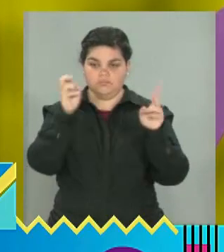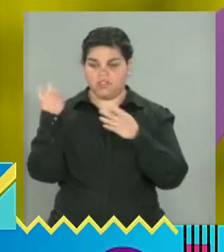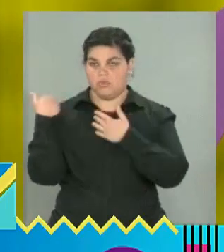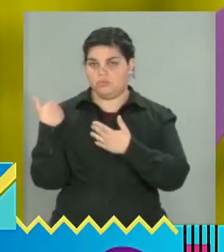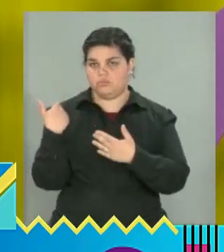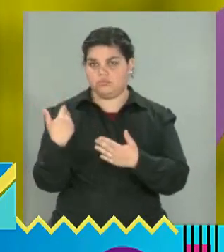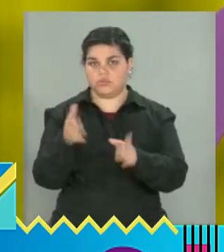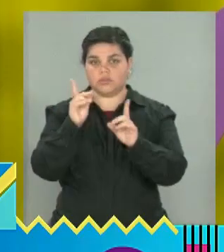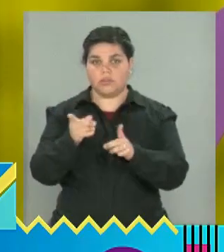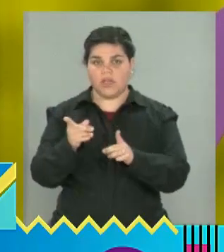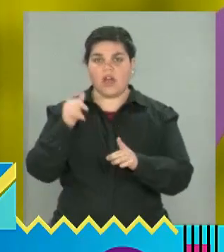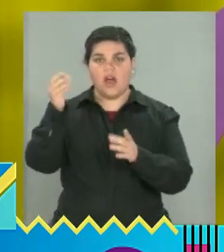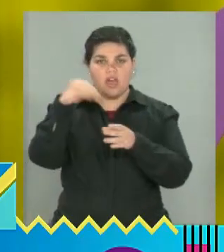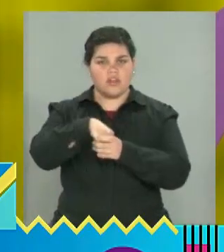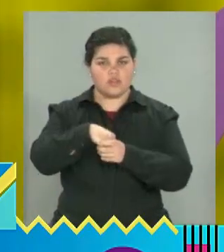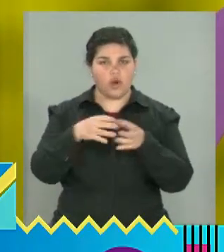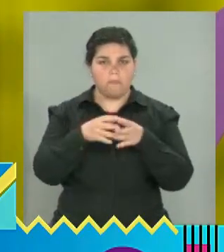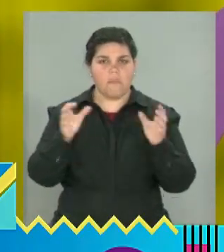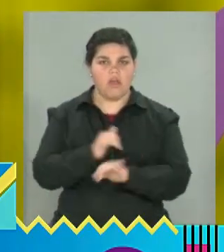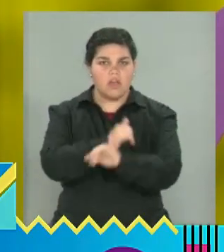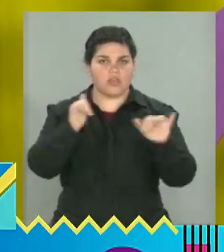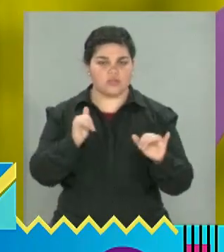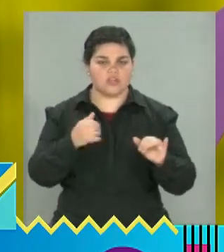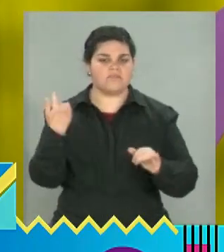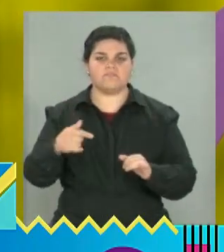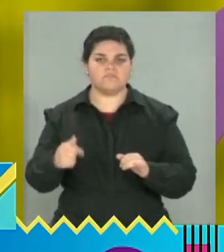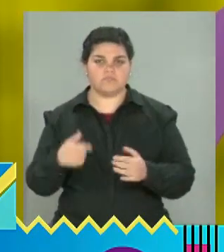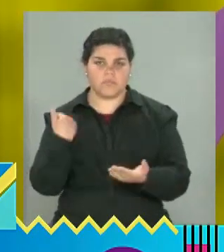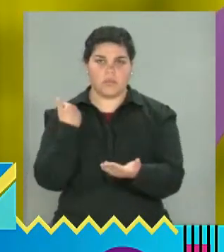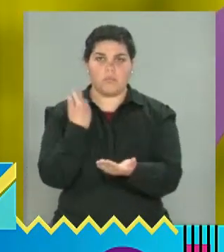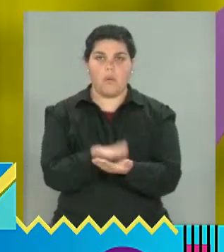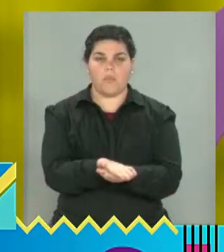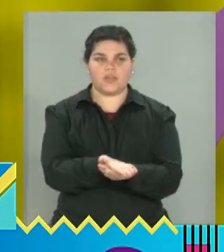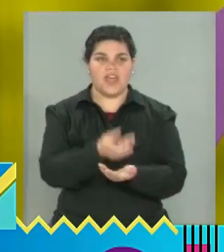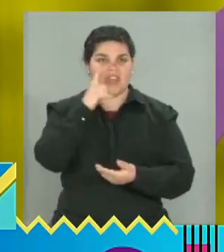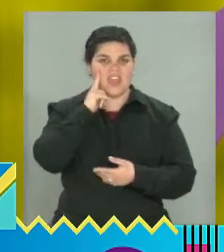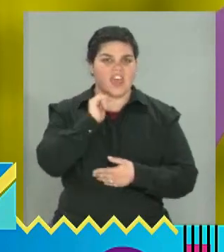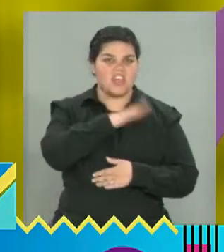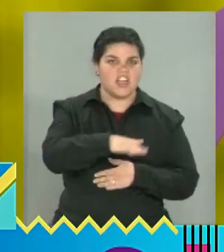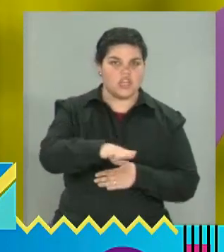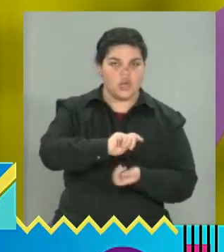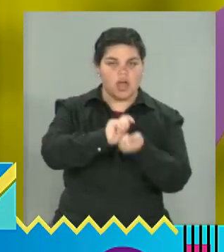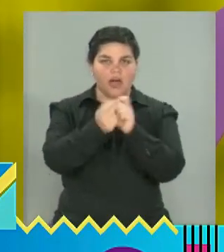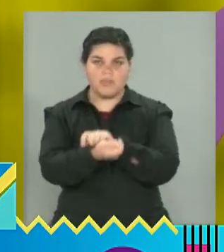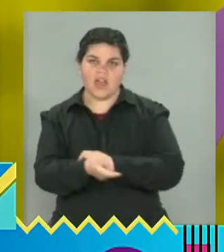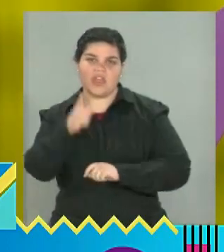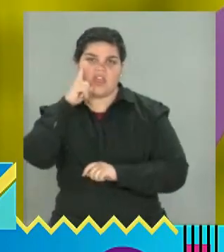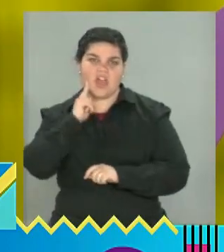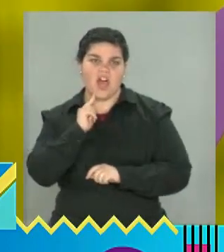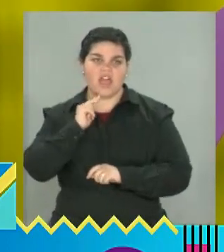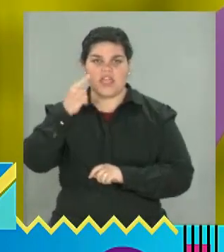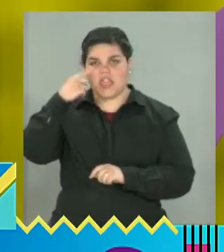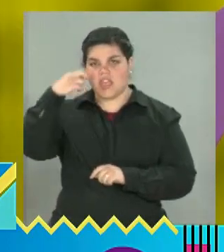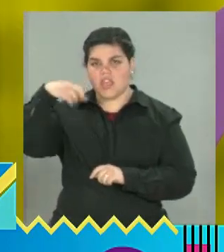también dentro de los medios es que se propone cambiar la denominación Día del Niño por Día de la Infancia y también hasta Día de